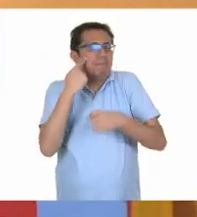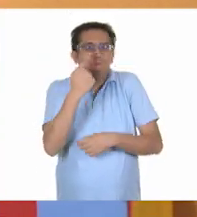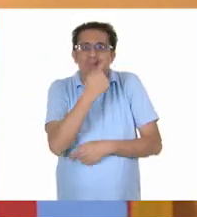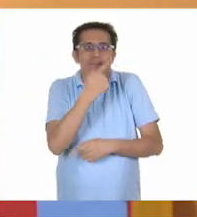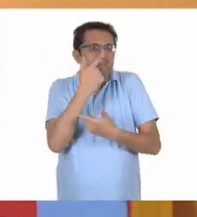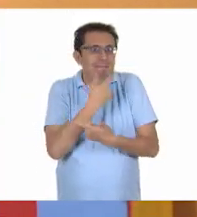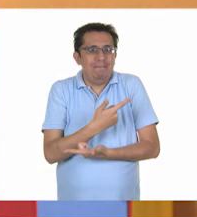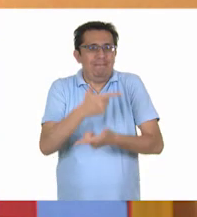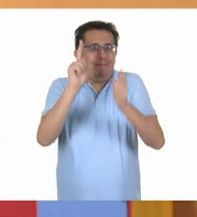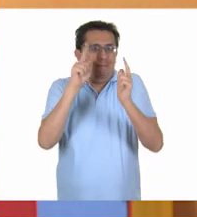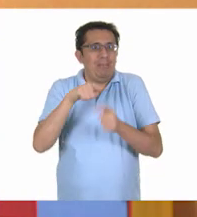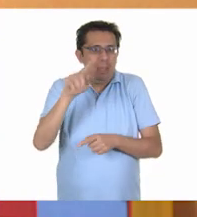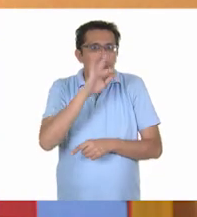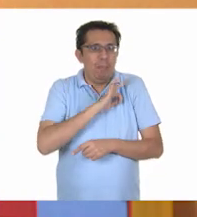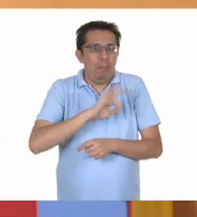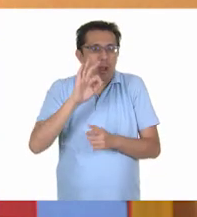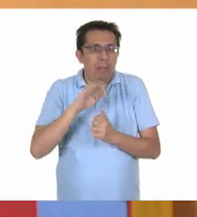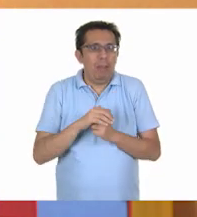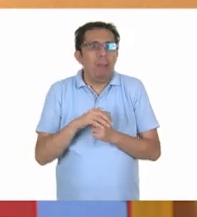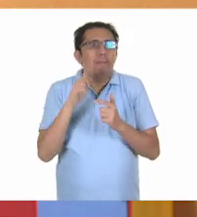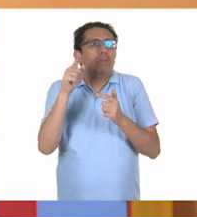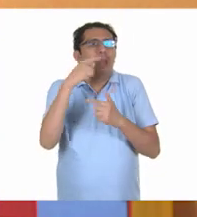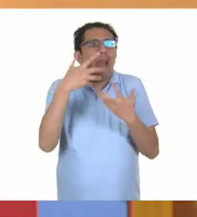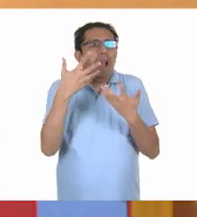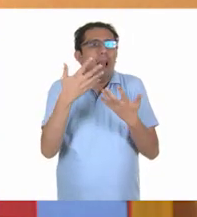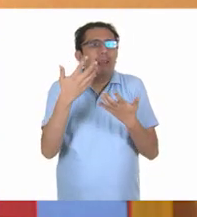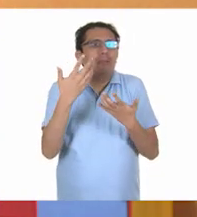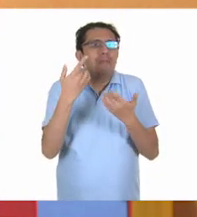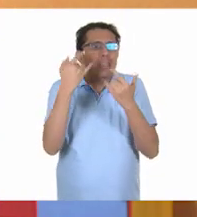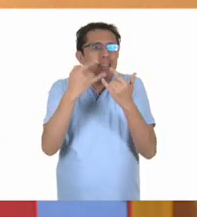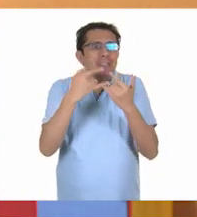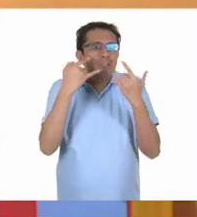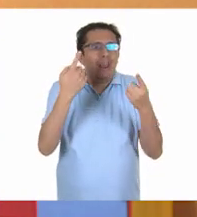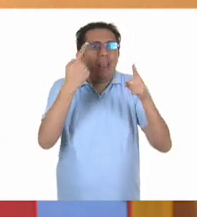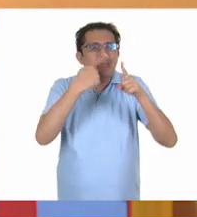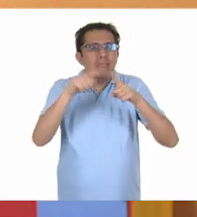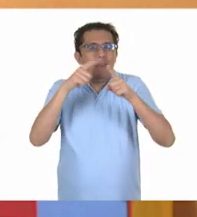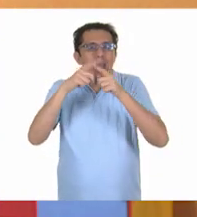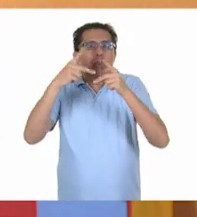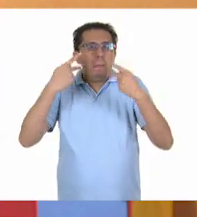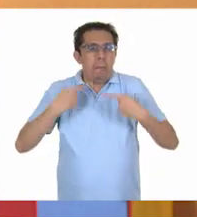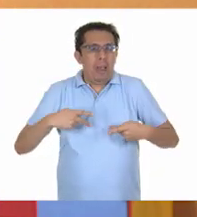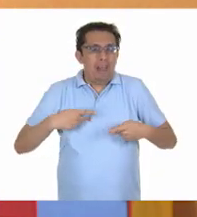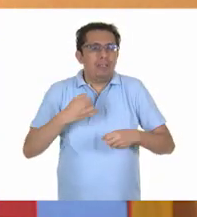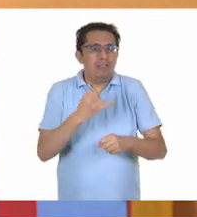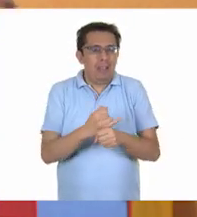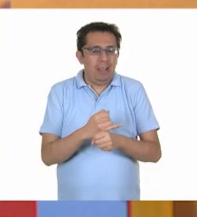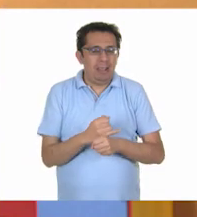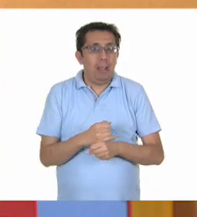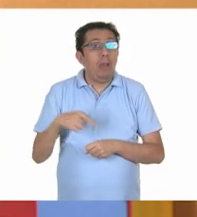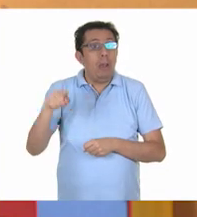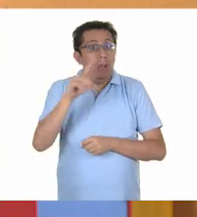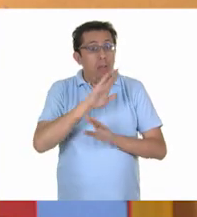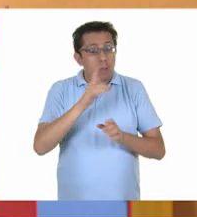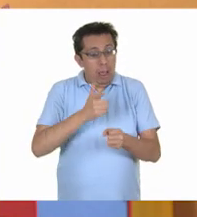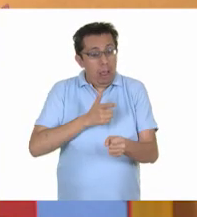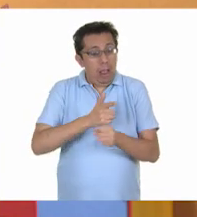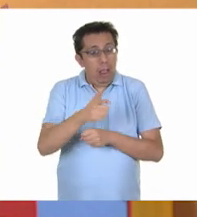pueden inventar, como son tan buenos inventores, pueden inventar un cuento con otros personajes.